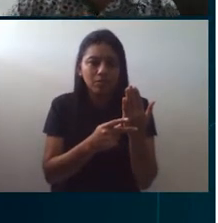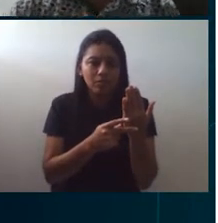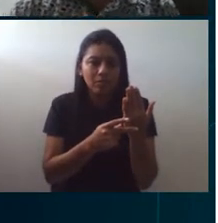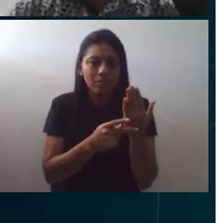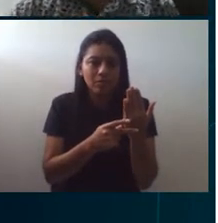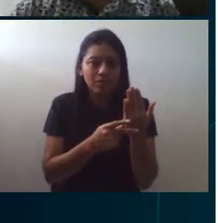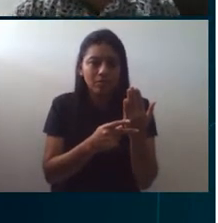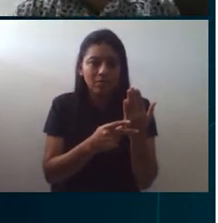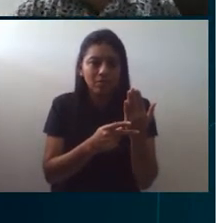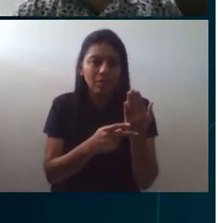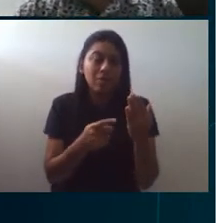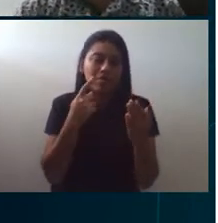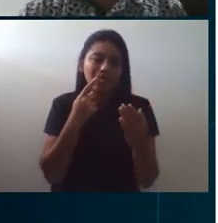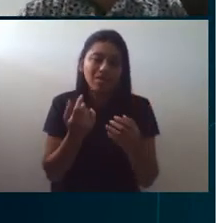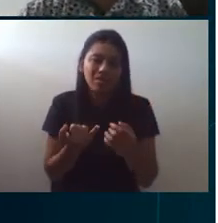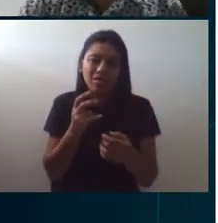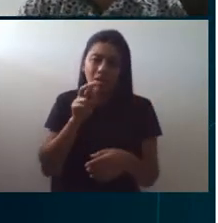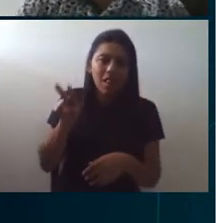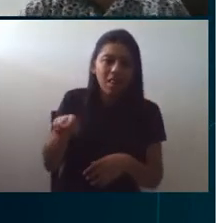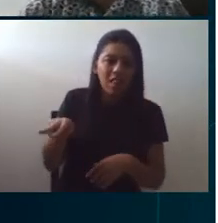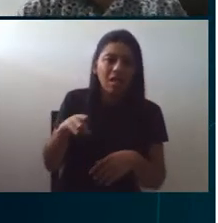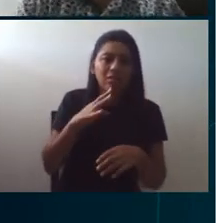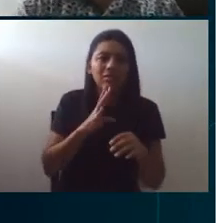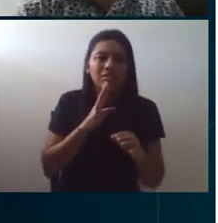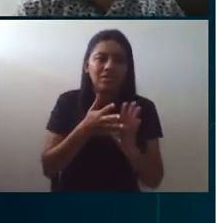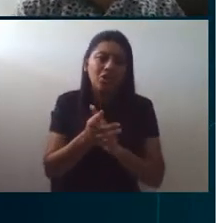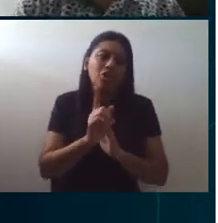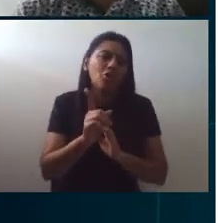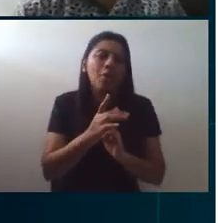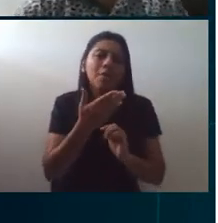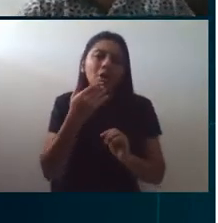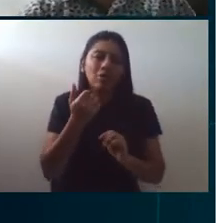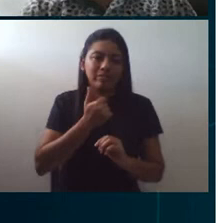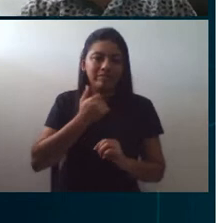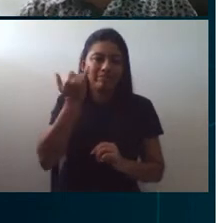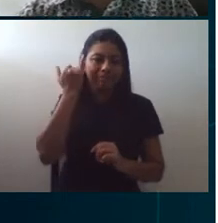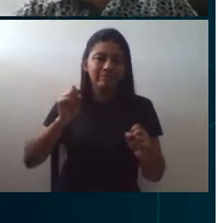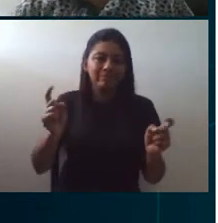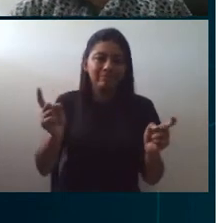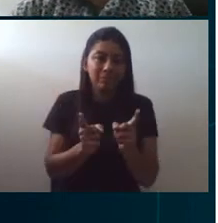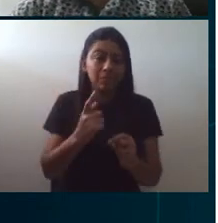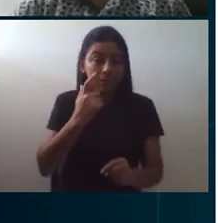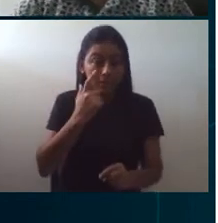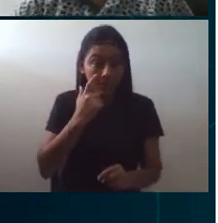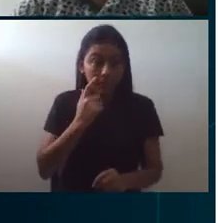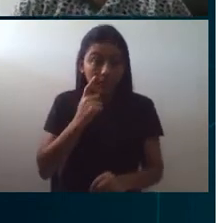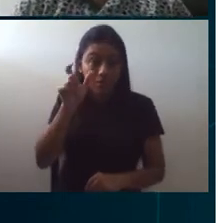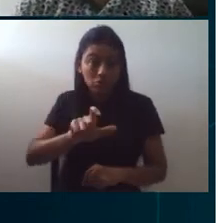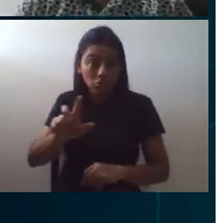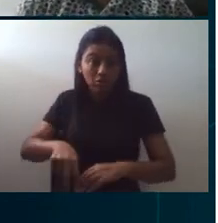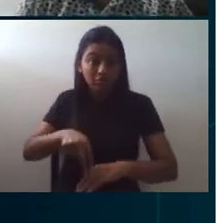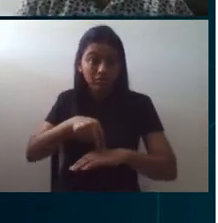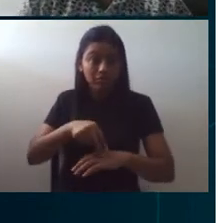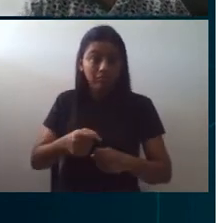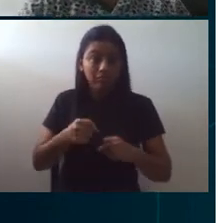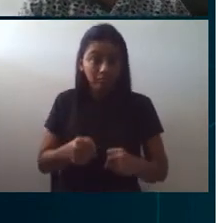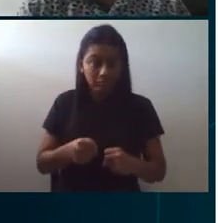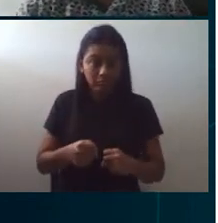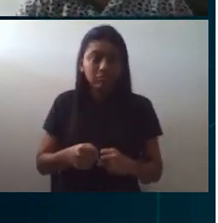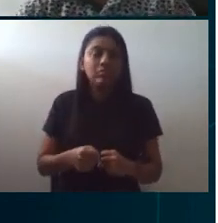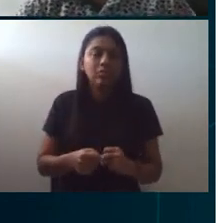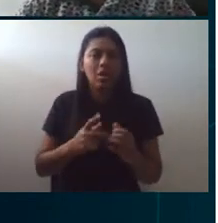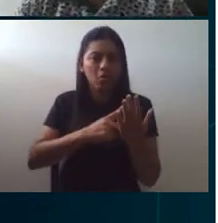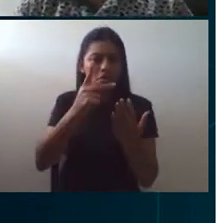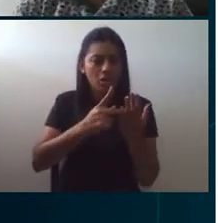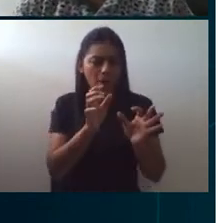muy textual, aquí lo que quiero expresarles es muy sencillo. Compañeros, el gerente de proyectos está para tomar decisiones estratégicas. La inteligencia artificial llegó